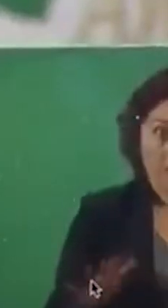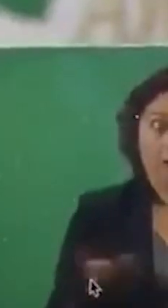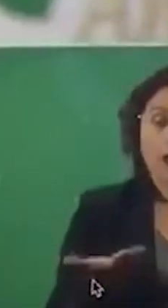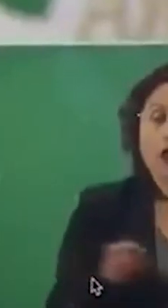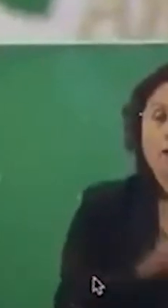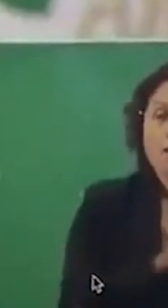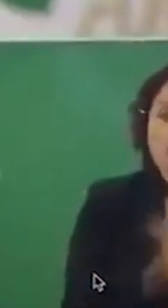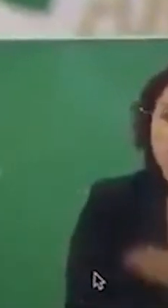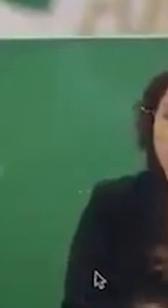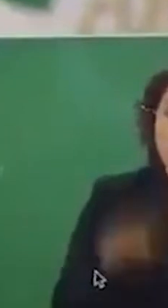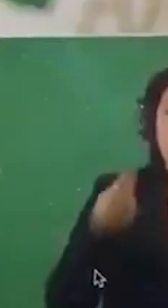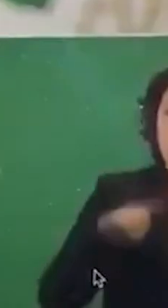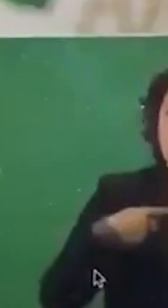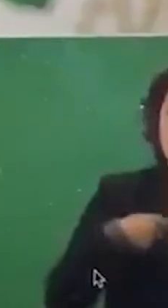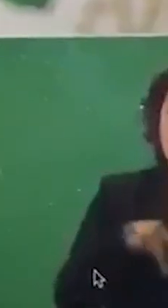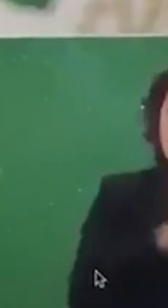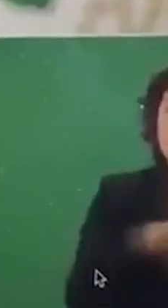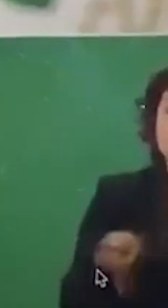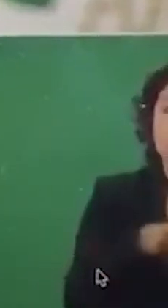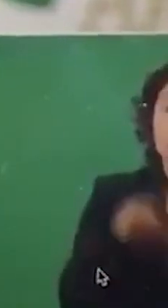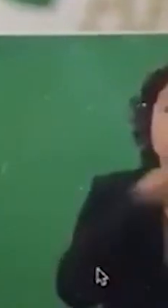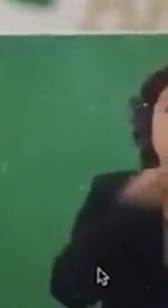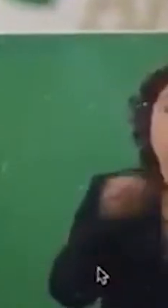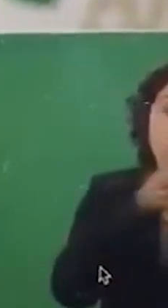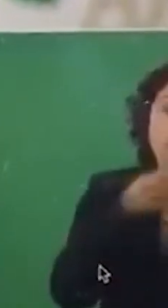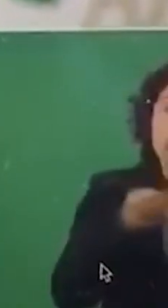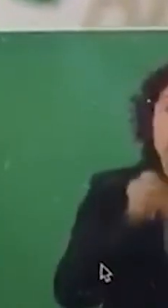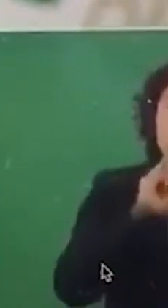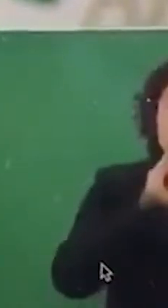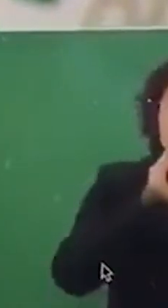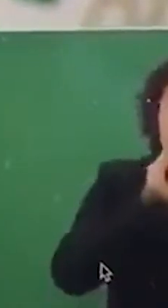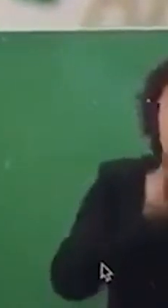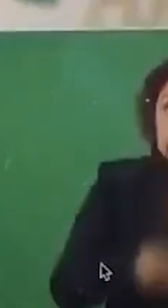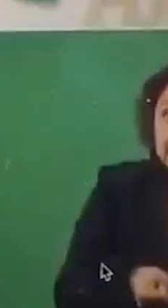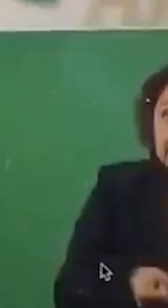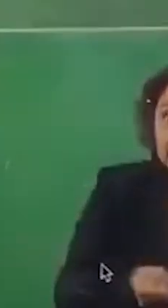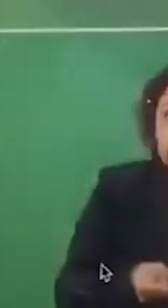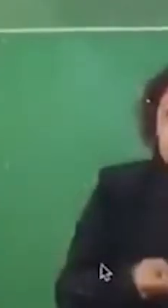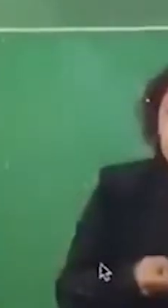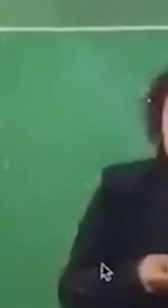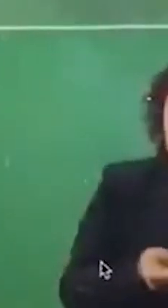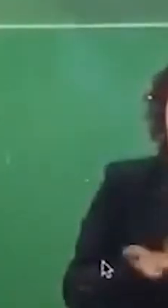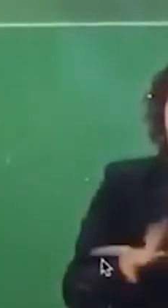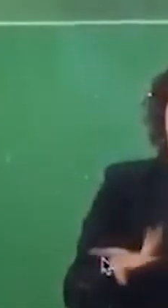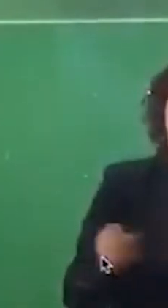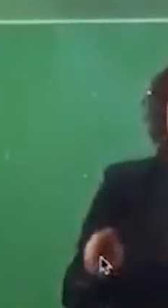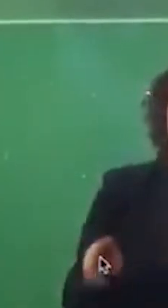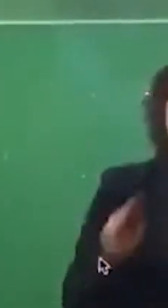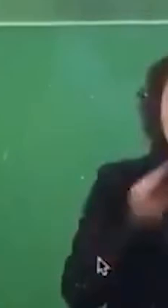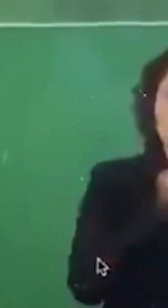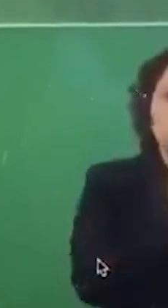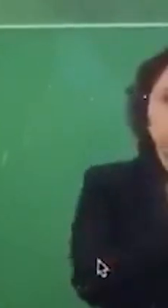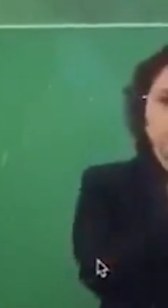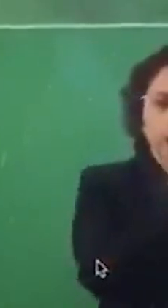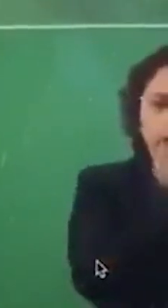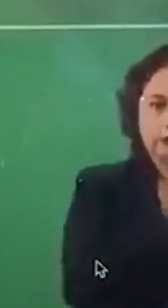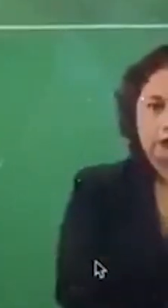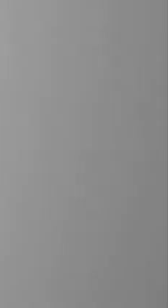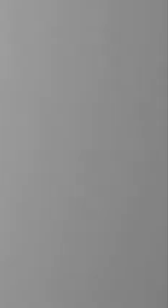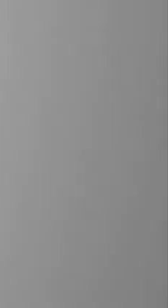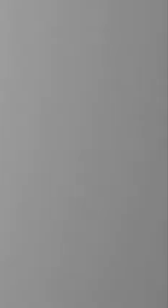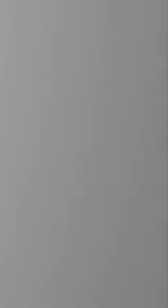no atenta a las consecuencias eso no vamos a que no se le quite el derecho al pueblo de elegir a sus autoridades afirmó el